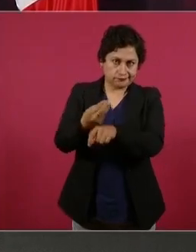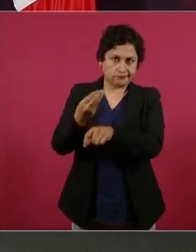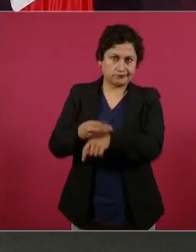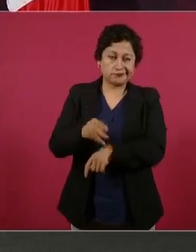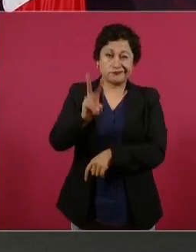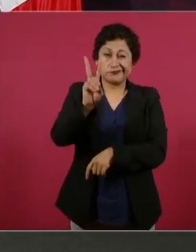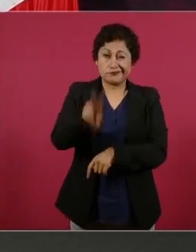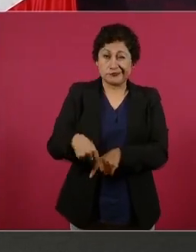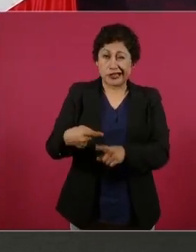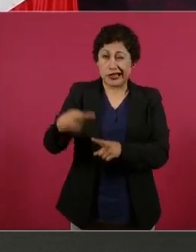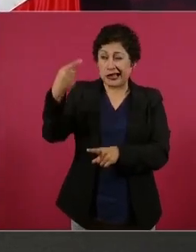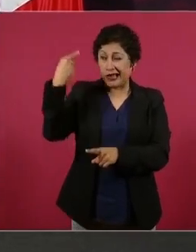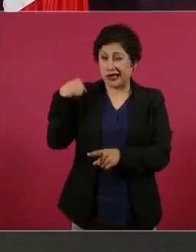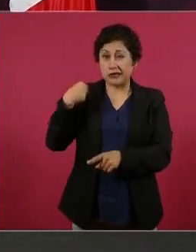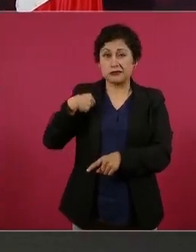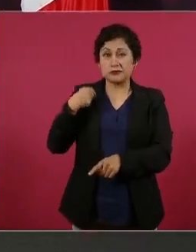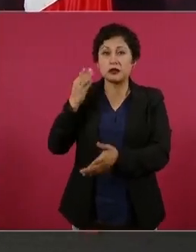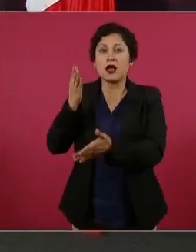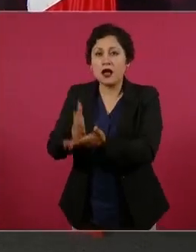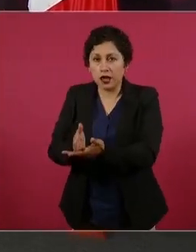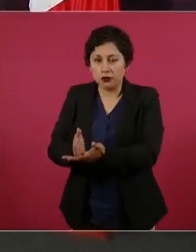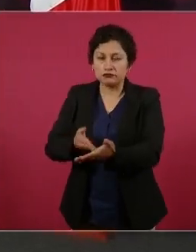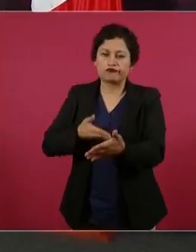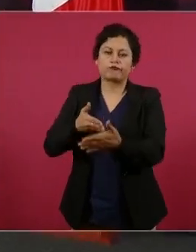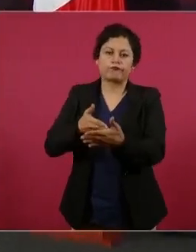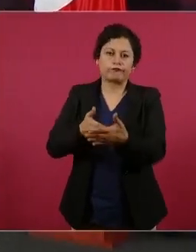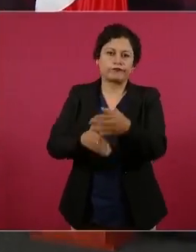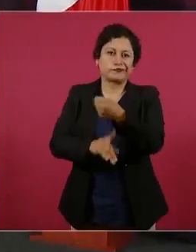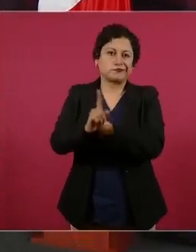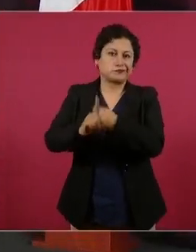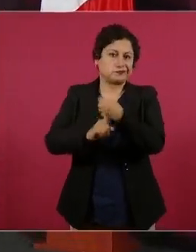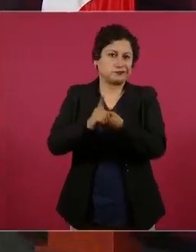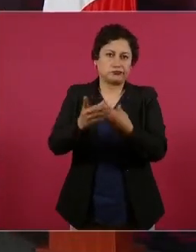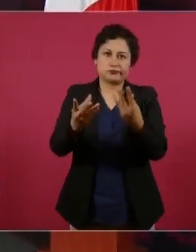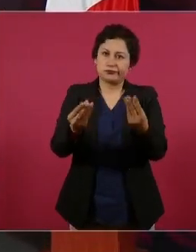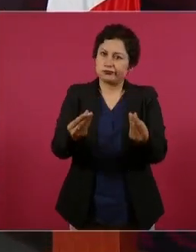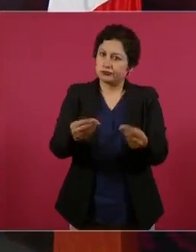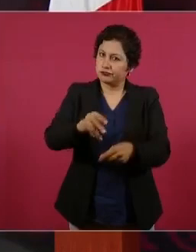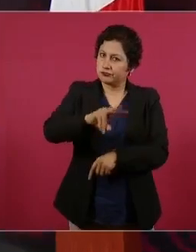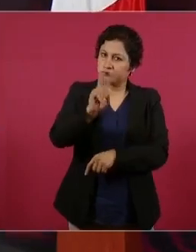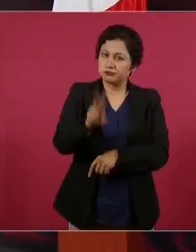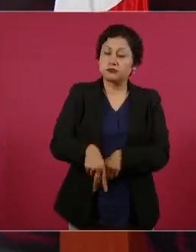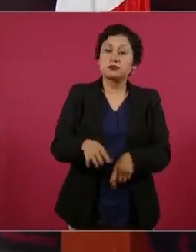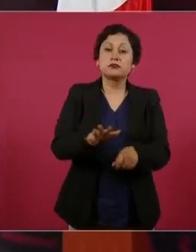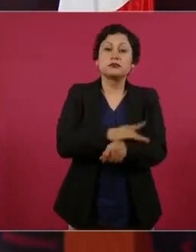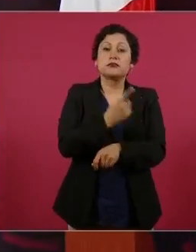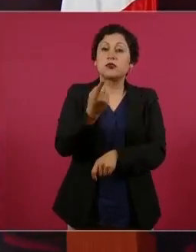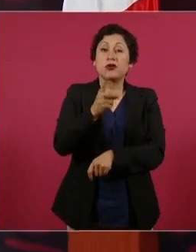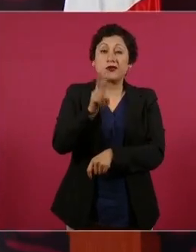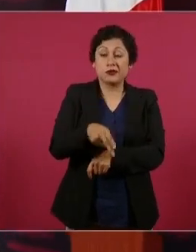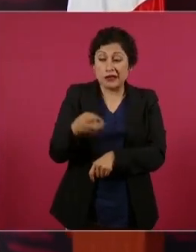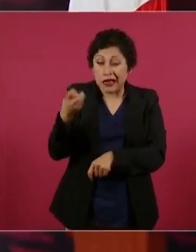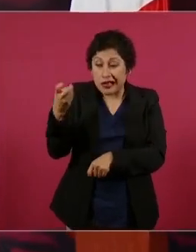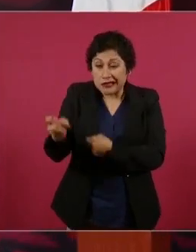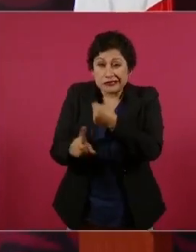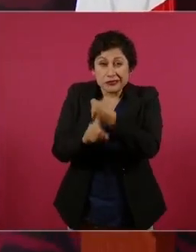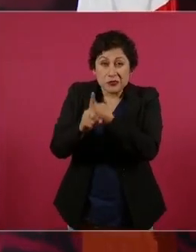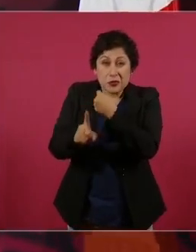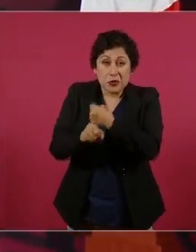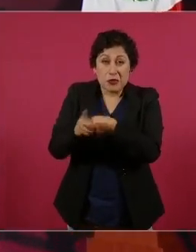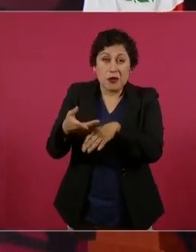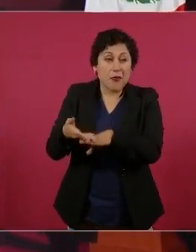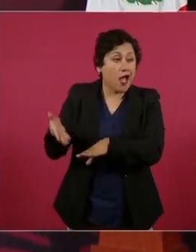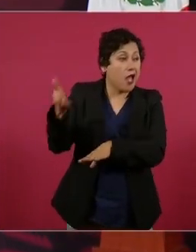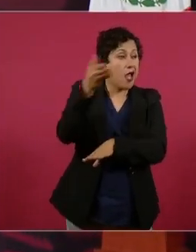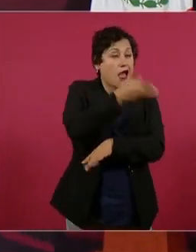muchos problemas, porque eso lo dejaron enredado, enmarañado.